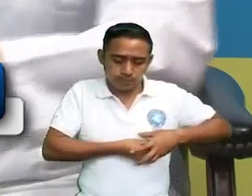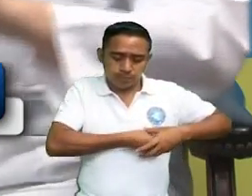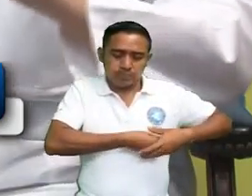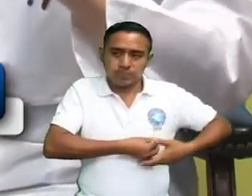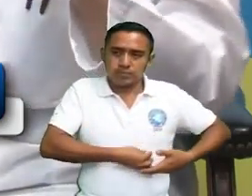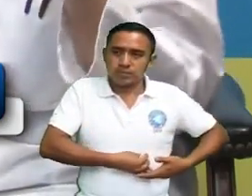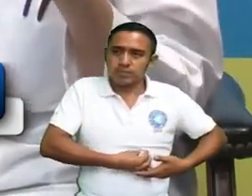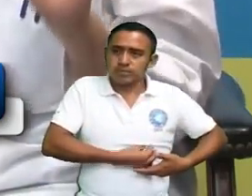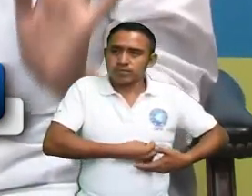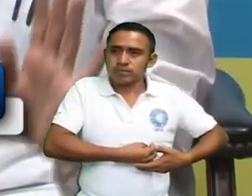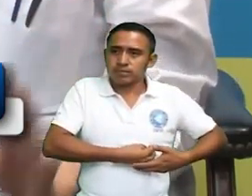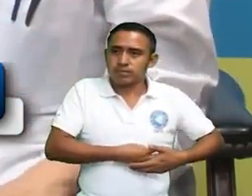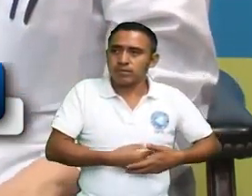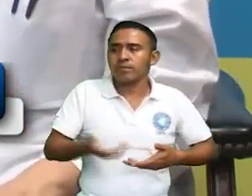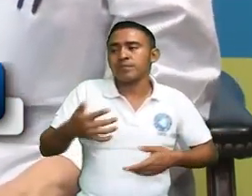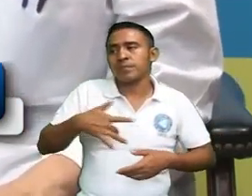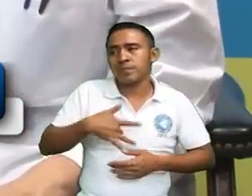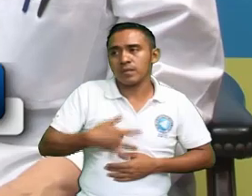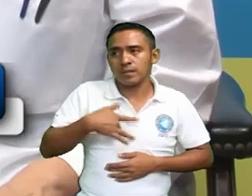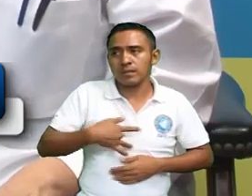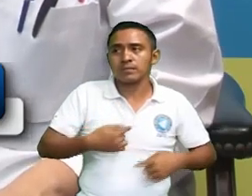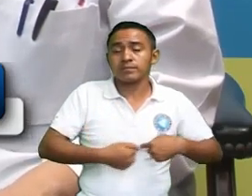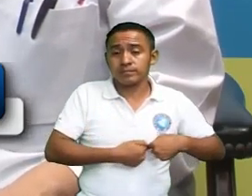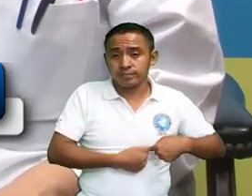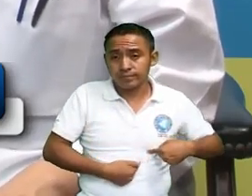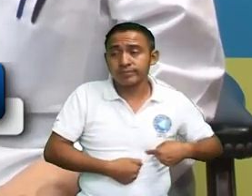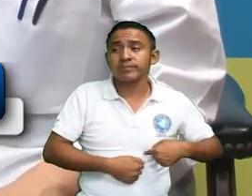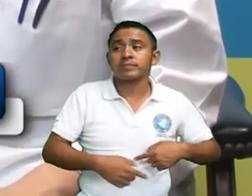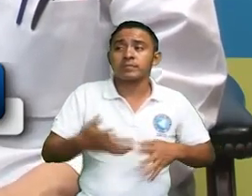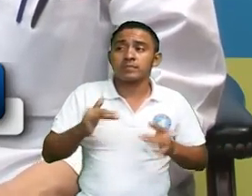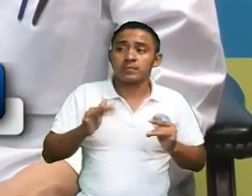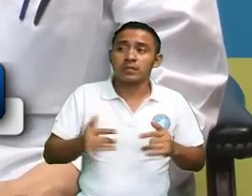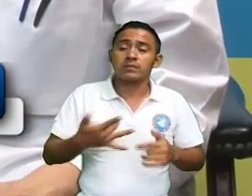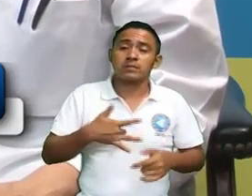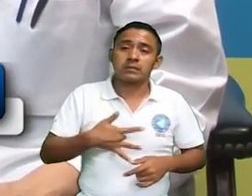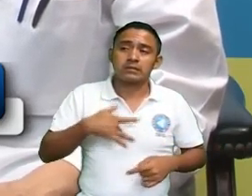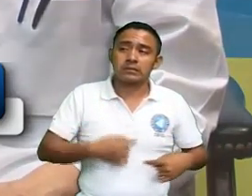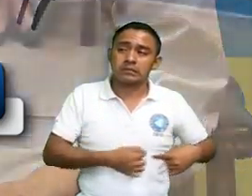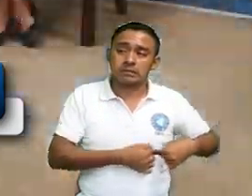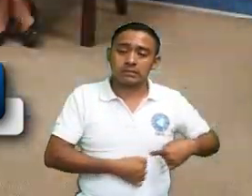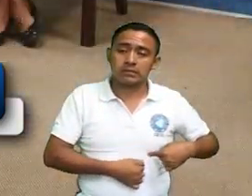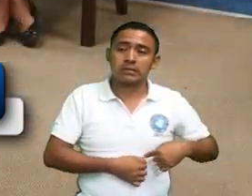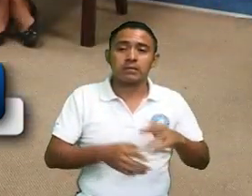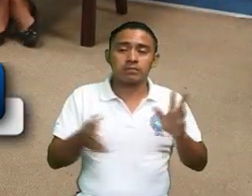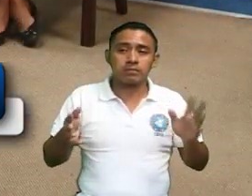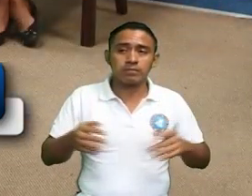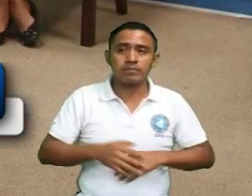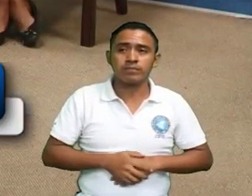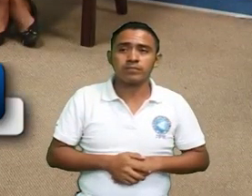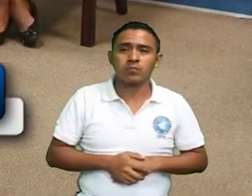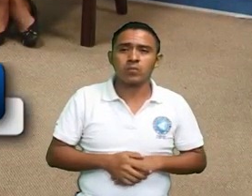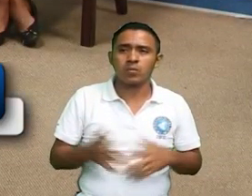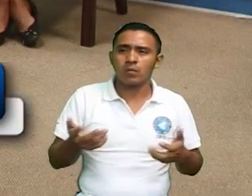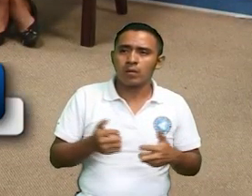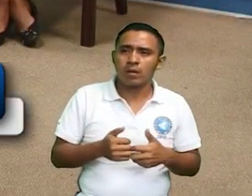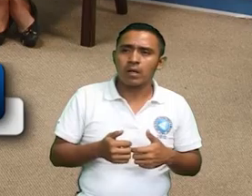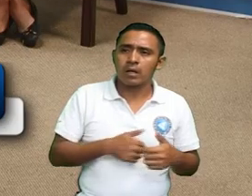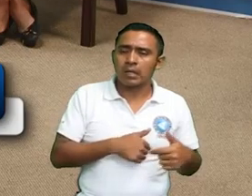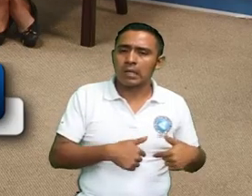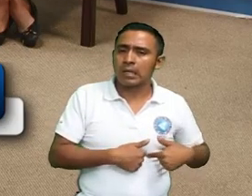Y pues una cirugía. A ese paciente ya requiere tratamiento quirúrgico. ¿Cuáles serían las consecuencias si